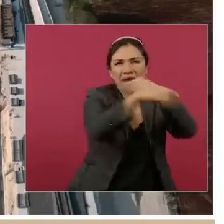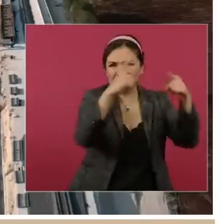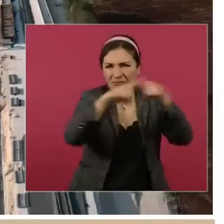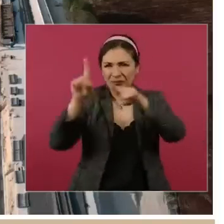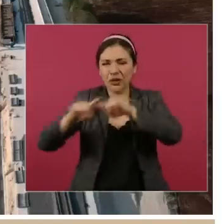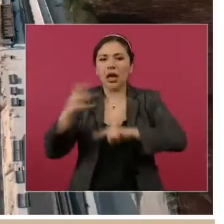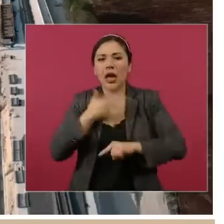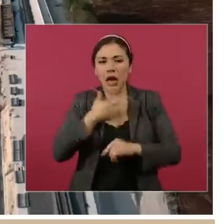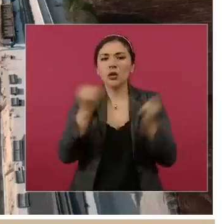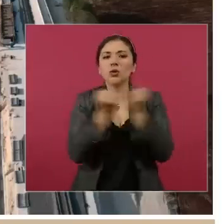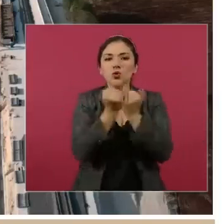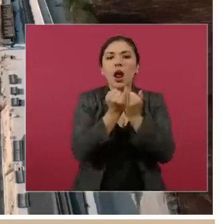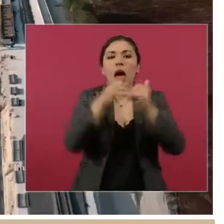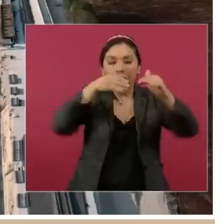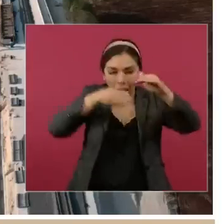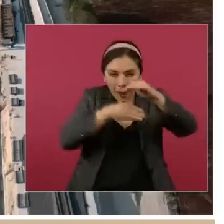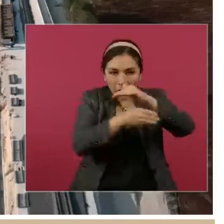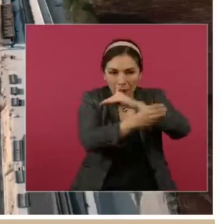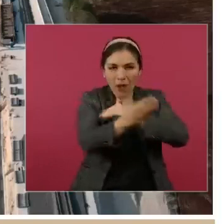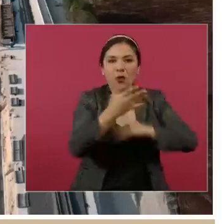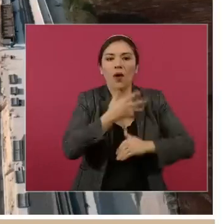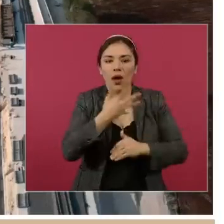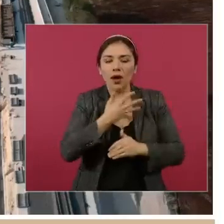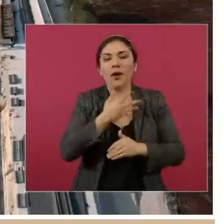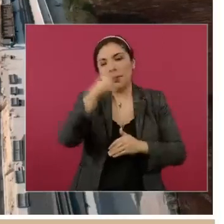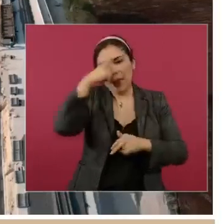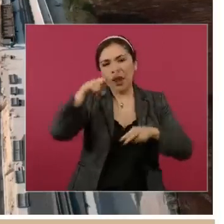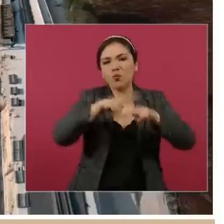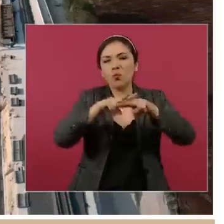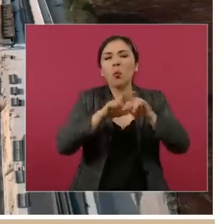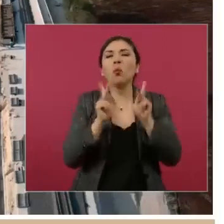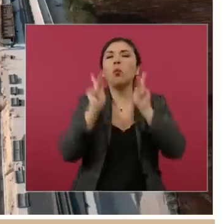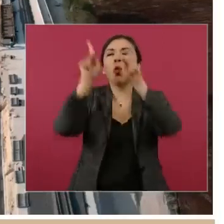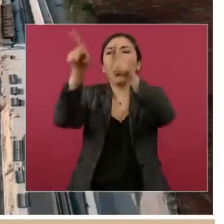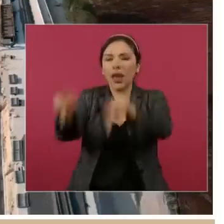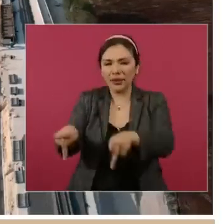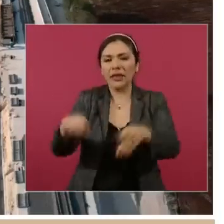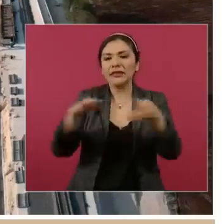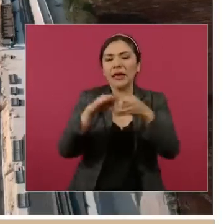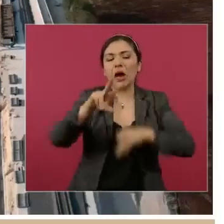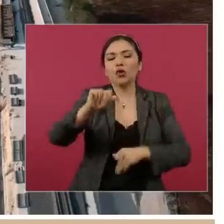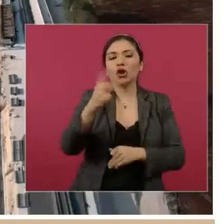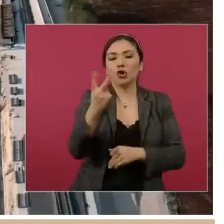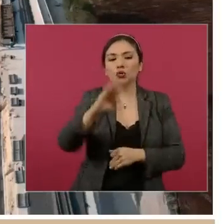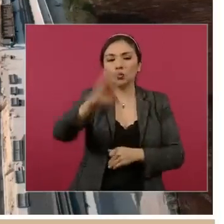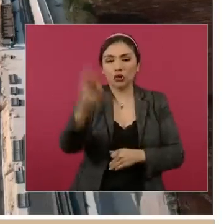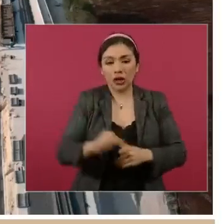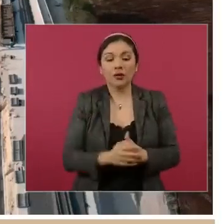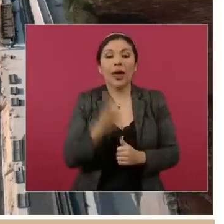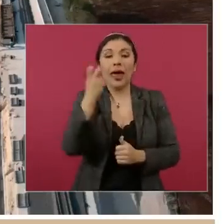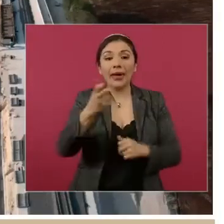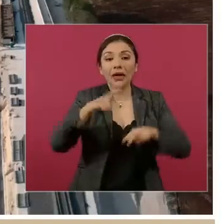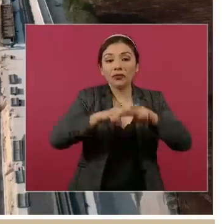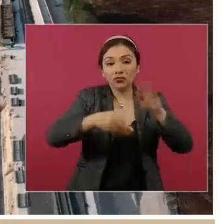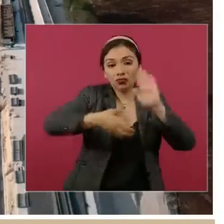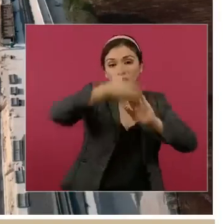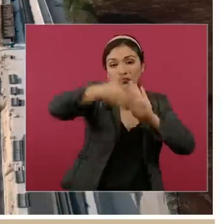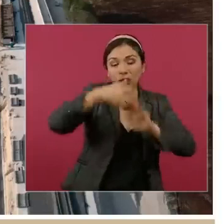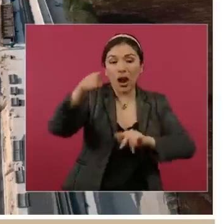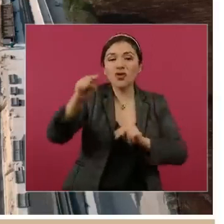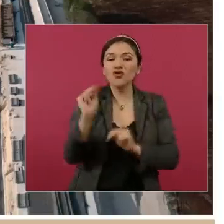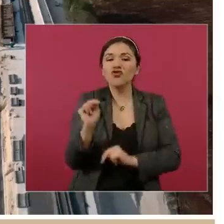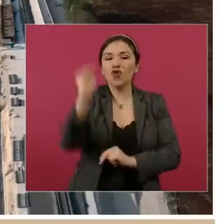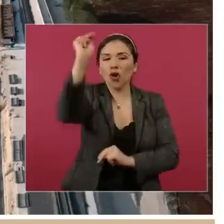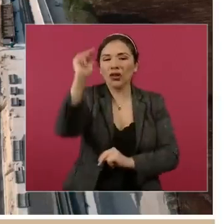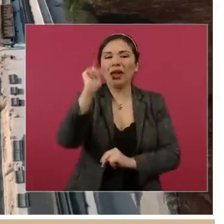también pasos por debajo de la vía, puentes y viaductos al 82%. La construcción de la vía en la zona norte, que es la que va